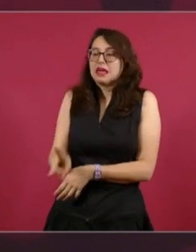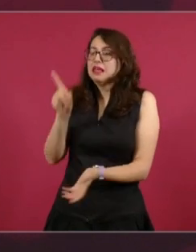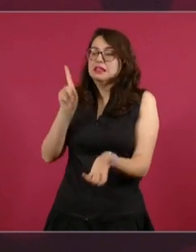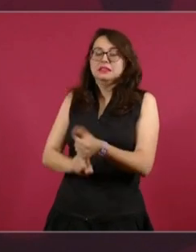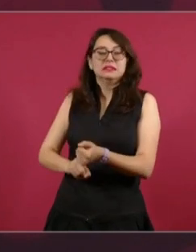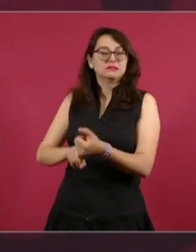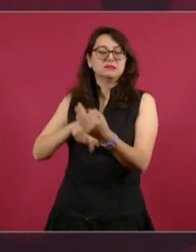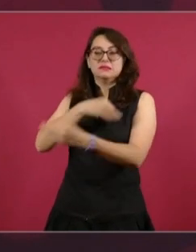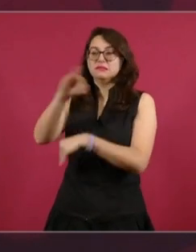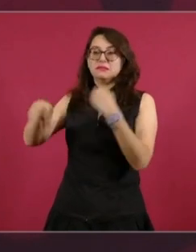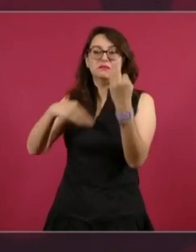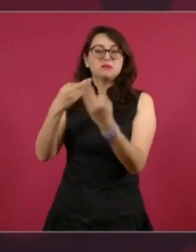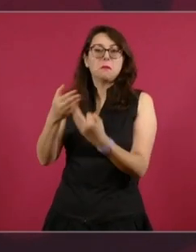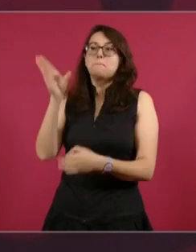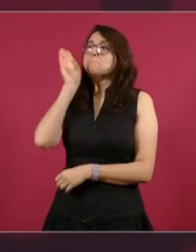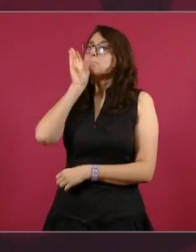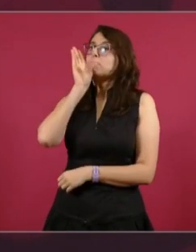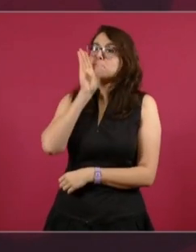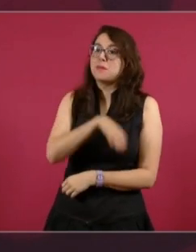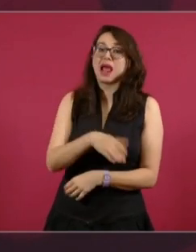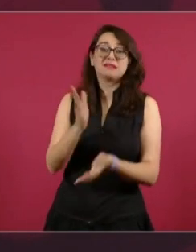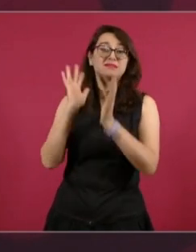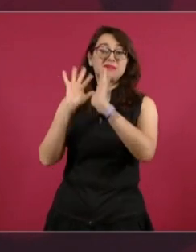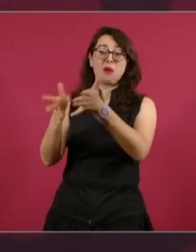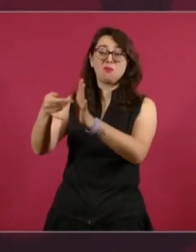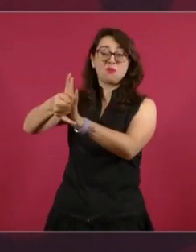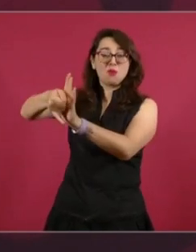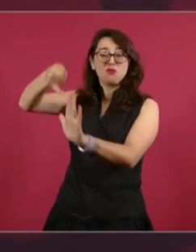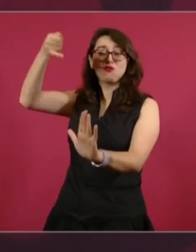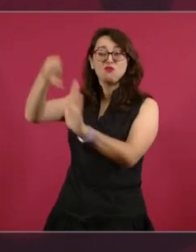Y es un problema estructural.